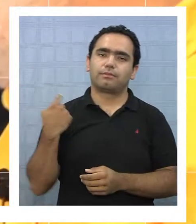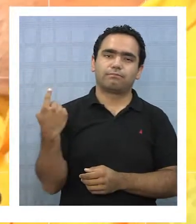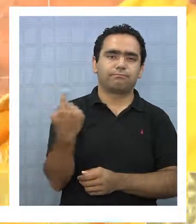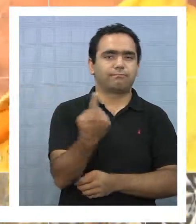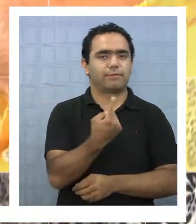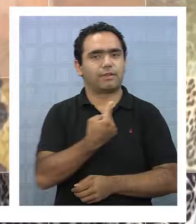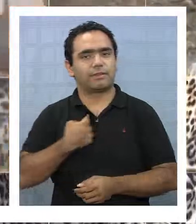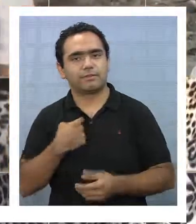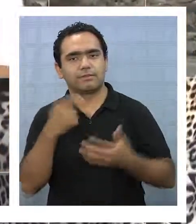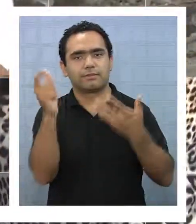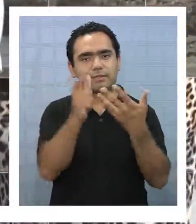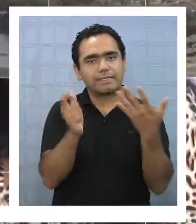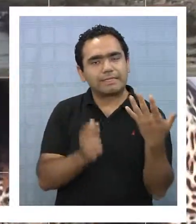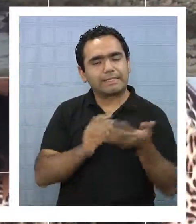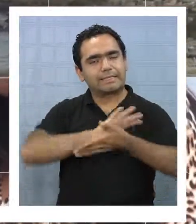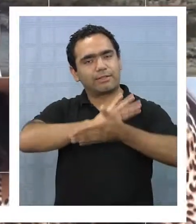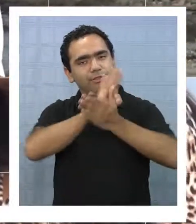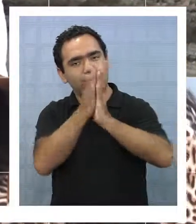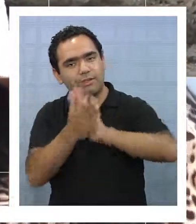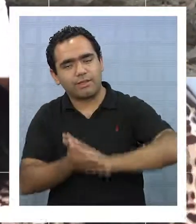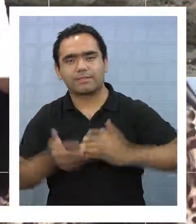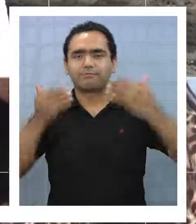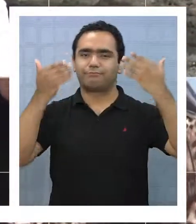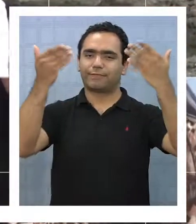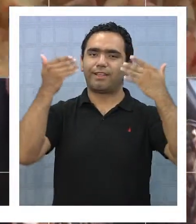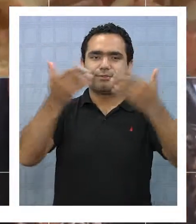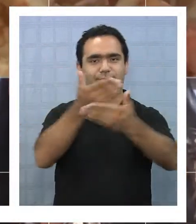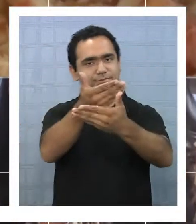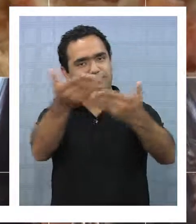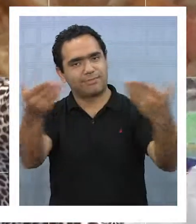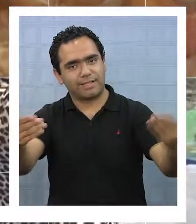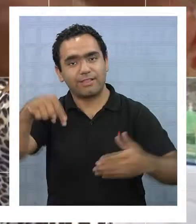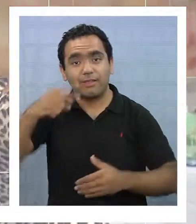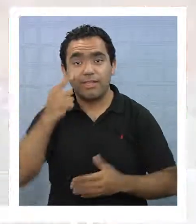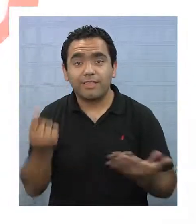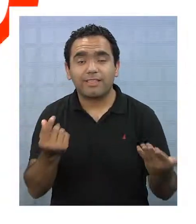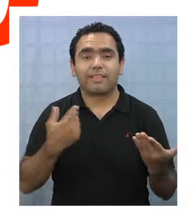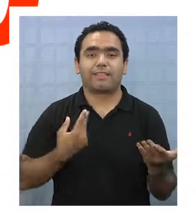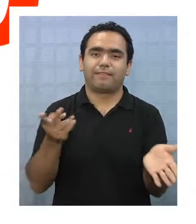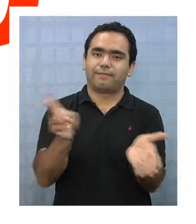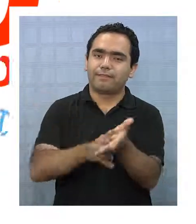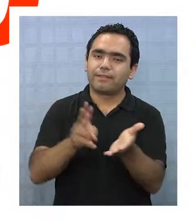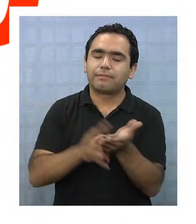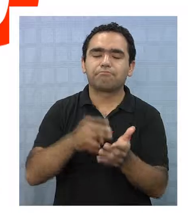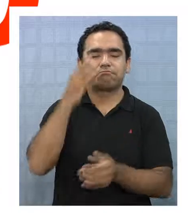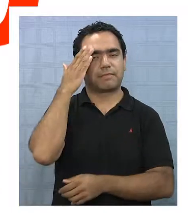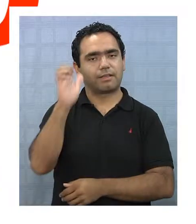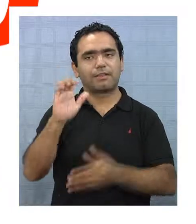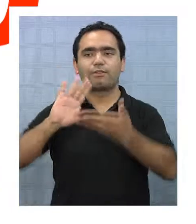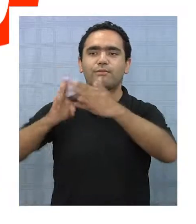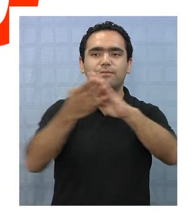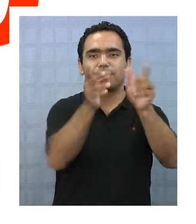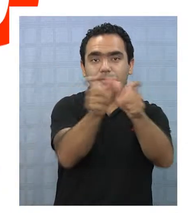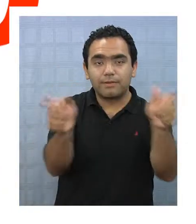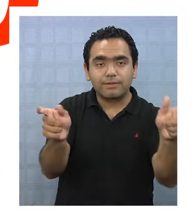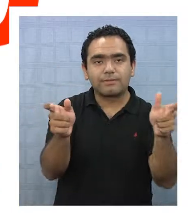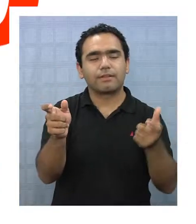de nuestras carencias, ¿cierto? Así que un gran saludo para ustedes en este día y sin lugar a dudas creo que la comunidad lo ha ido